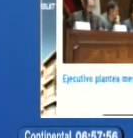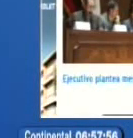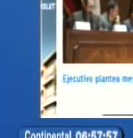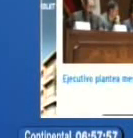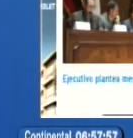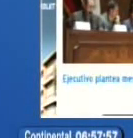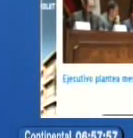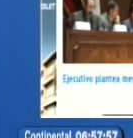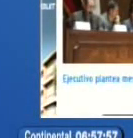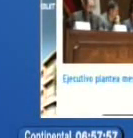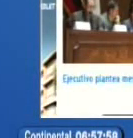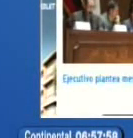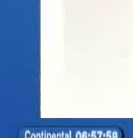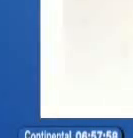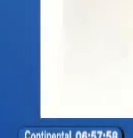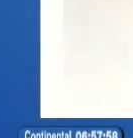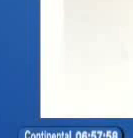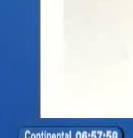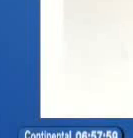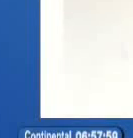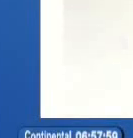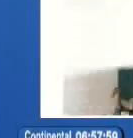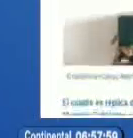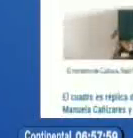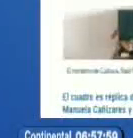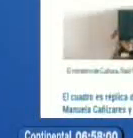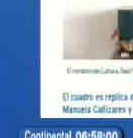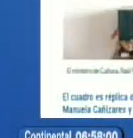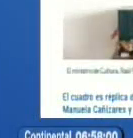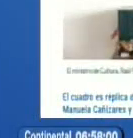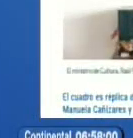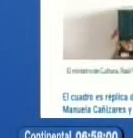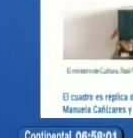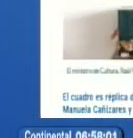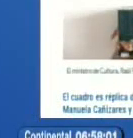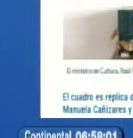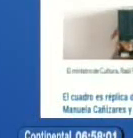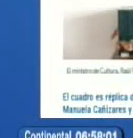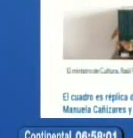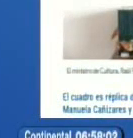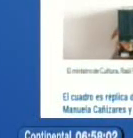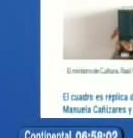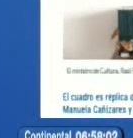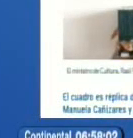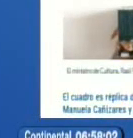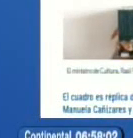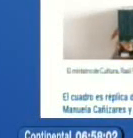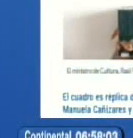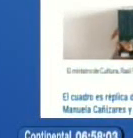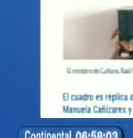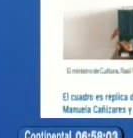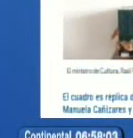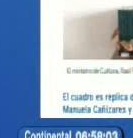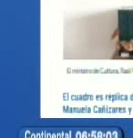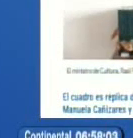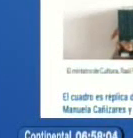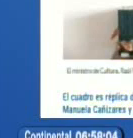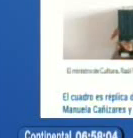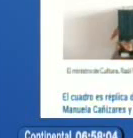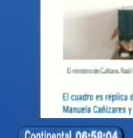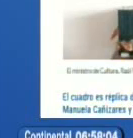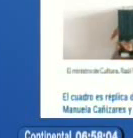a nuestros héroes y a nuestros personajes históricos. Miren ustedes ahí el cuadro de Manuel Espejo que adornará cada una de las